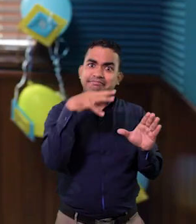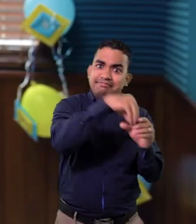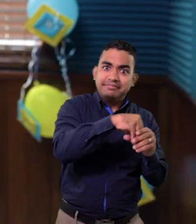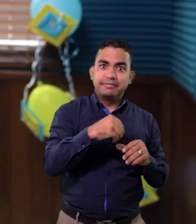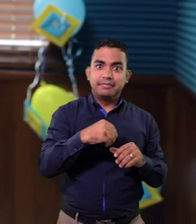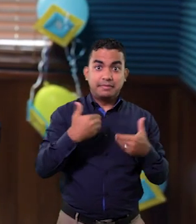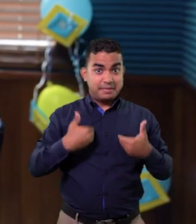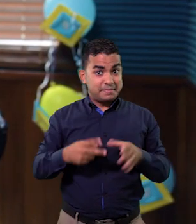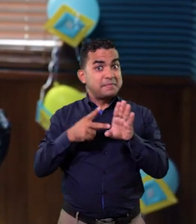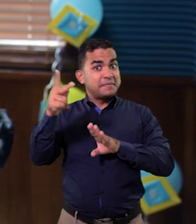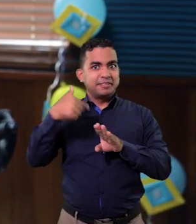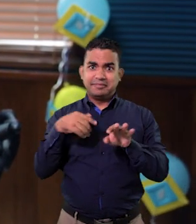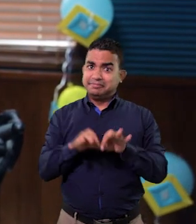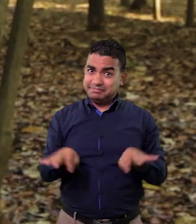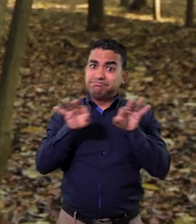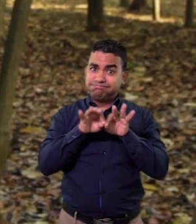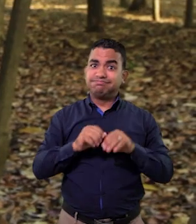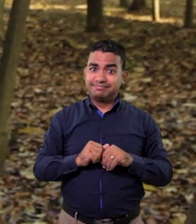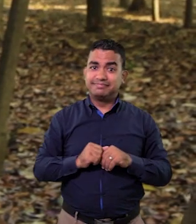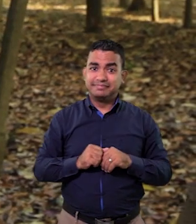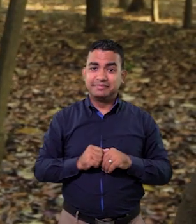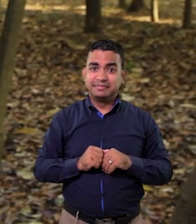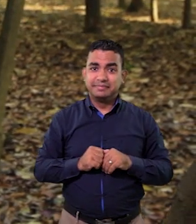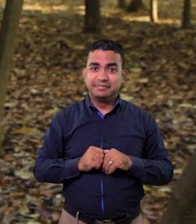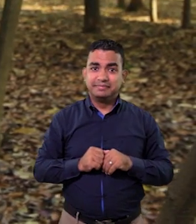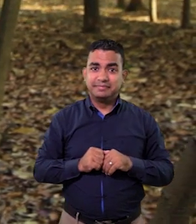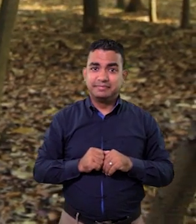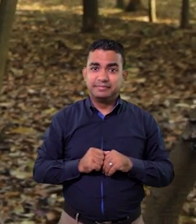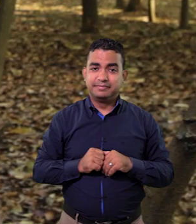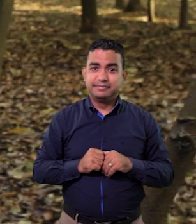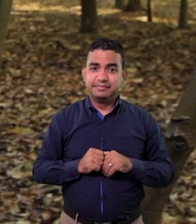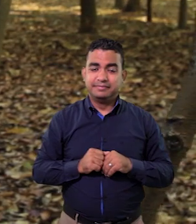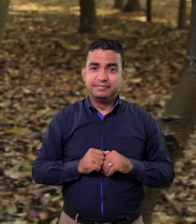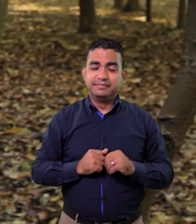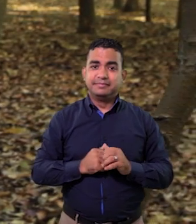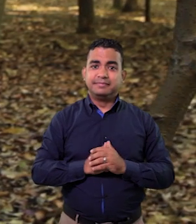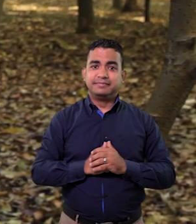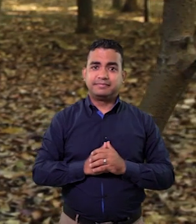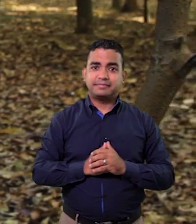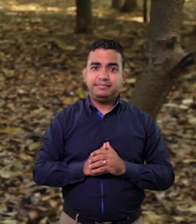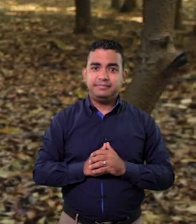país. Yo cuento como profesional. Yo cuento como parte de la comunidad.